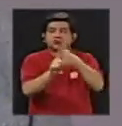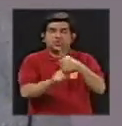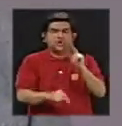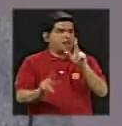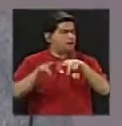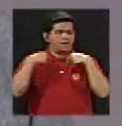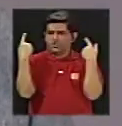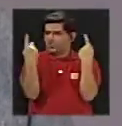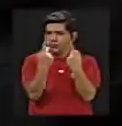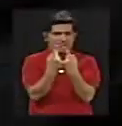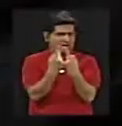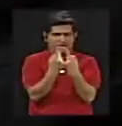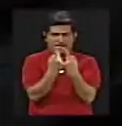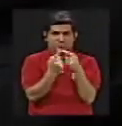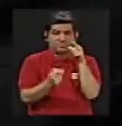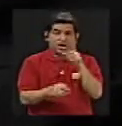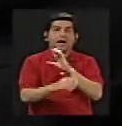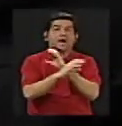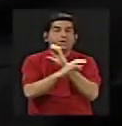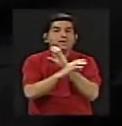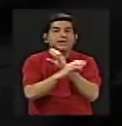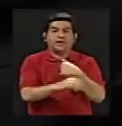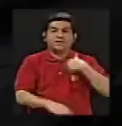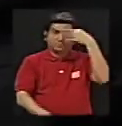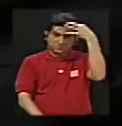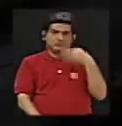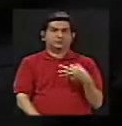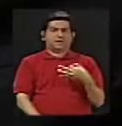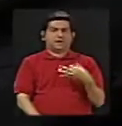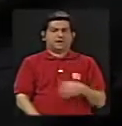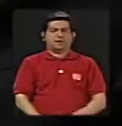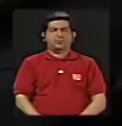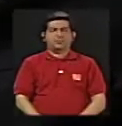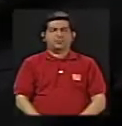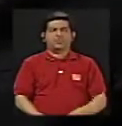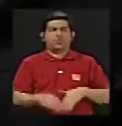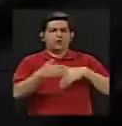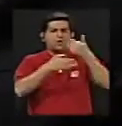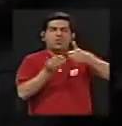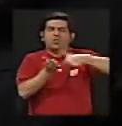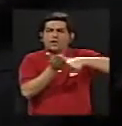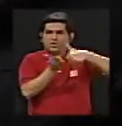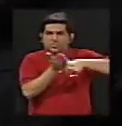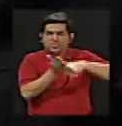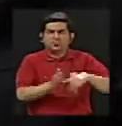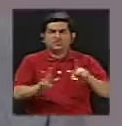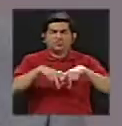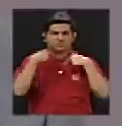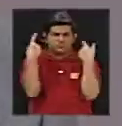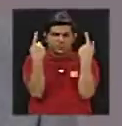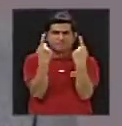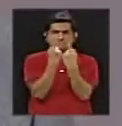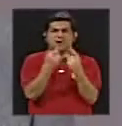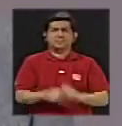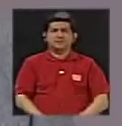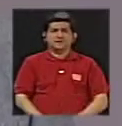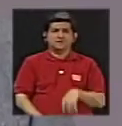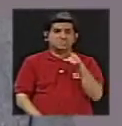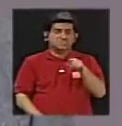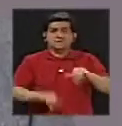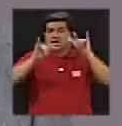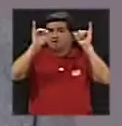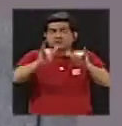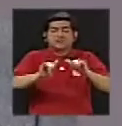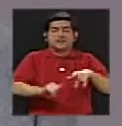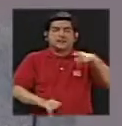el partido. Y ahí hay que tener cuidado porque yo creo que pasadas las elecciones los partidos son lo que son.